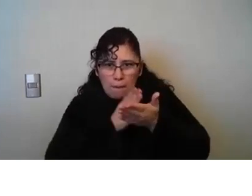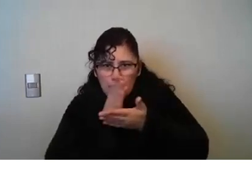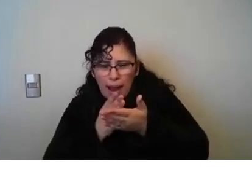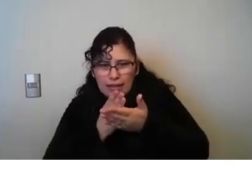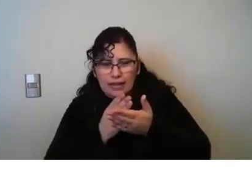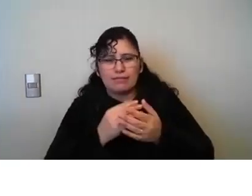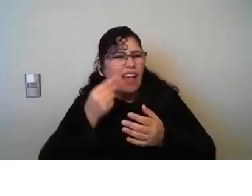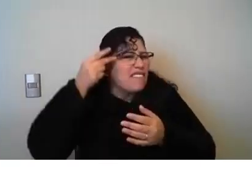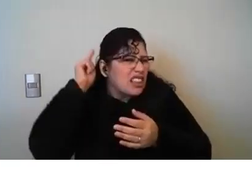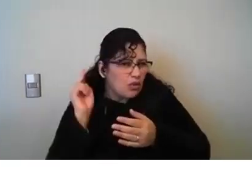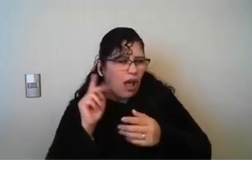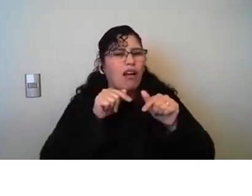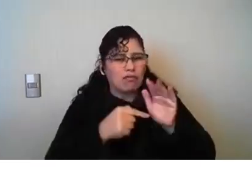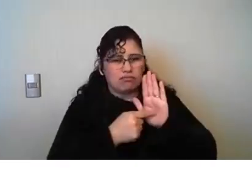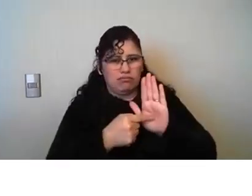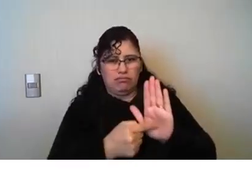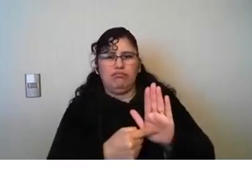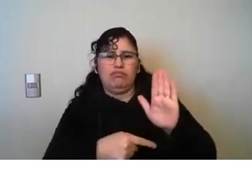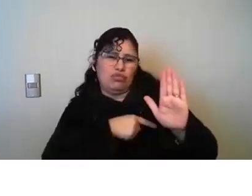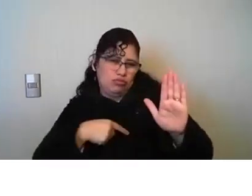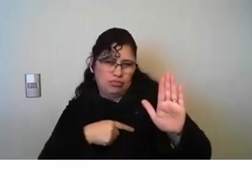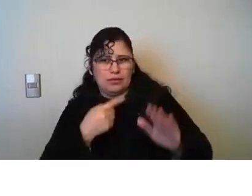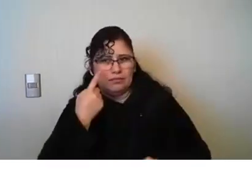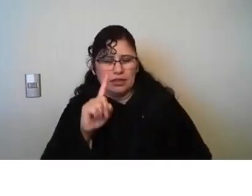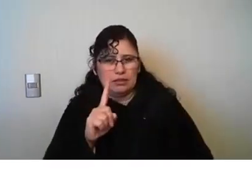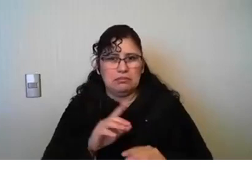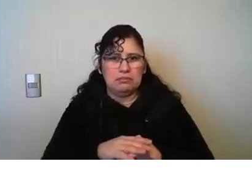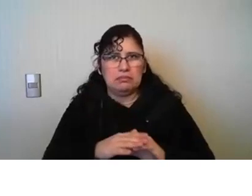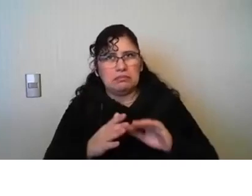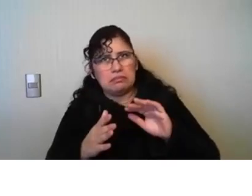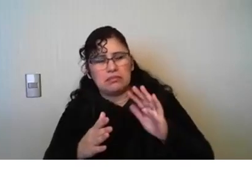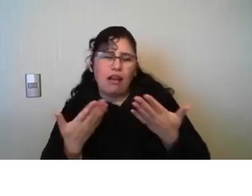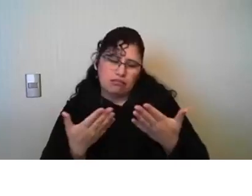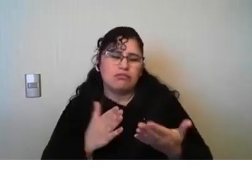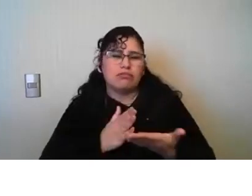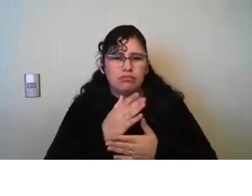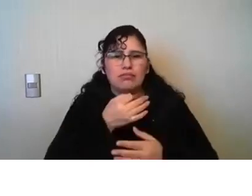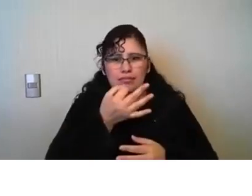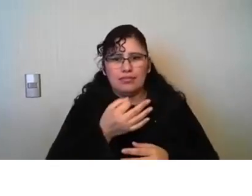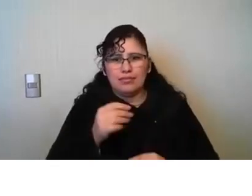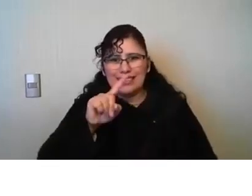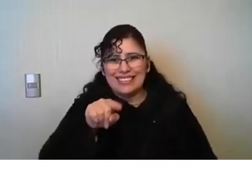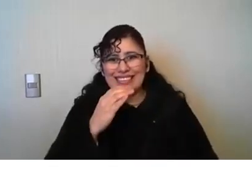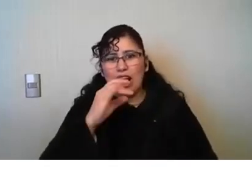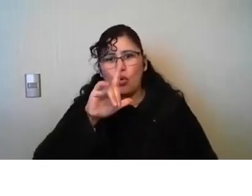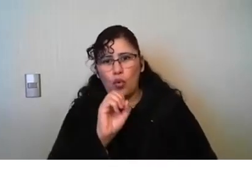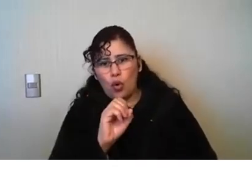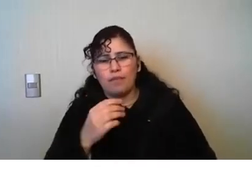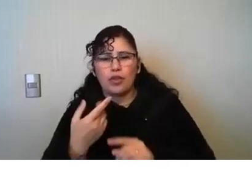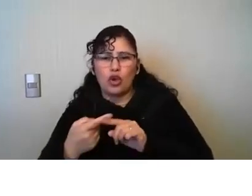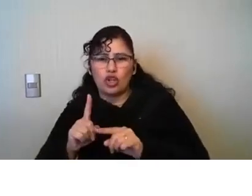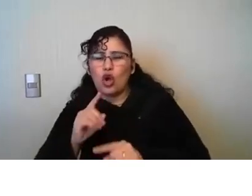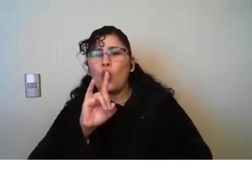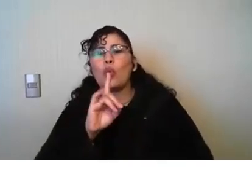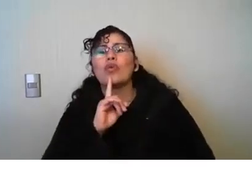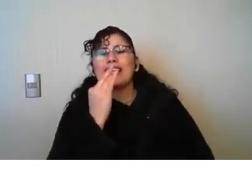vestibular lo vamos a nombrar, ¿ya? Pero son dentro del sáculo, del utrículo y de los conductos